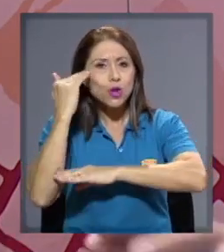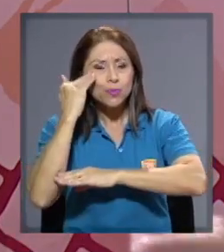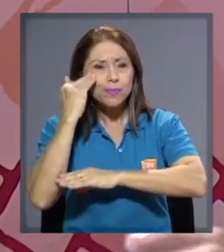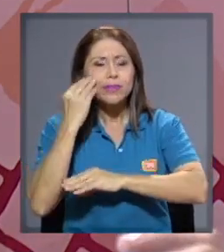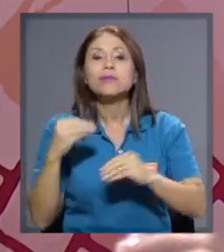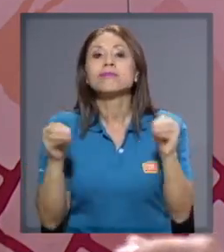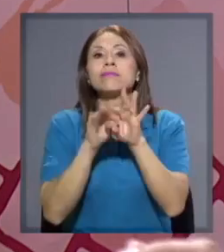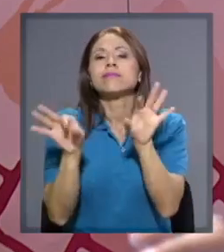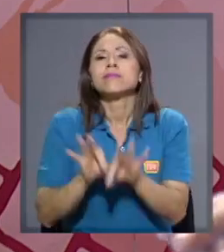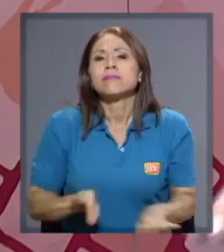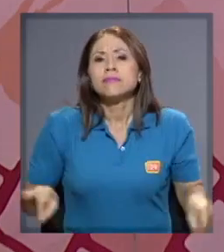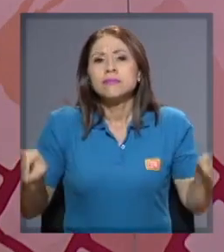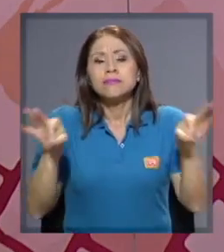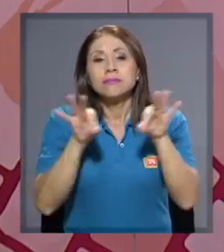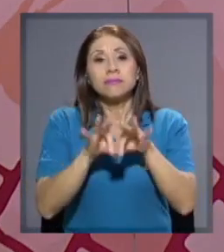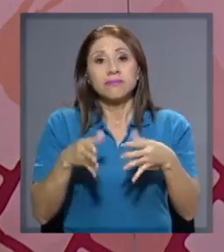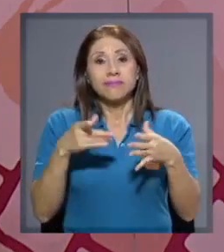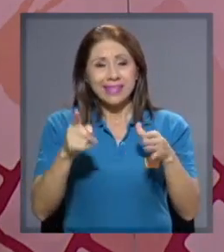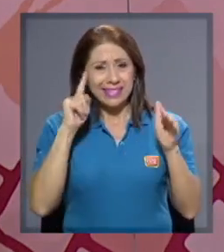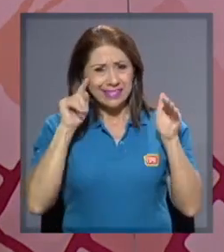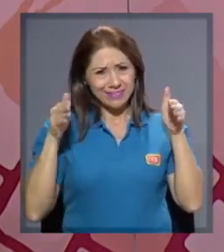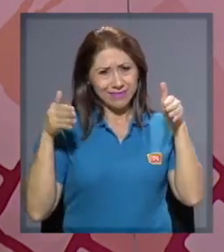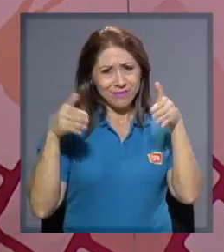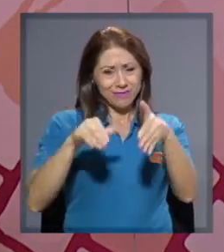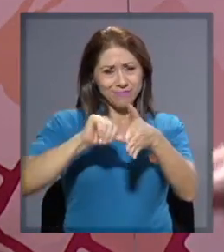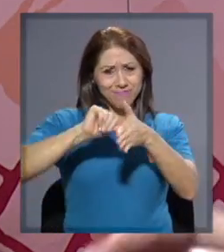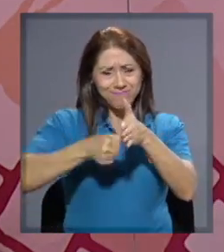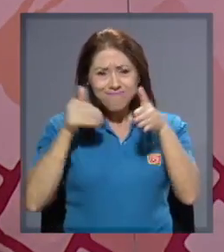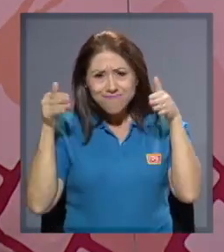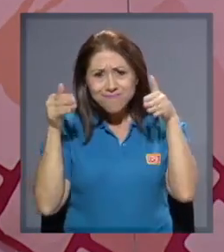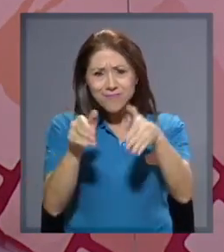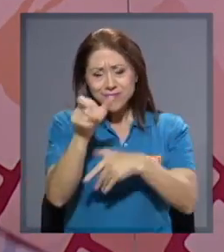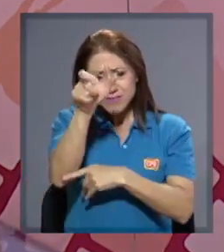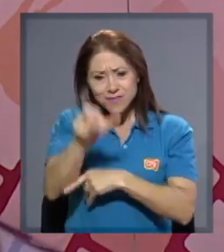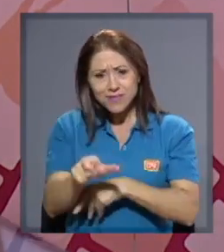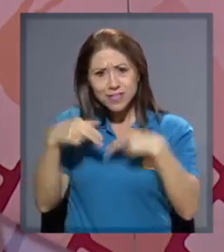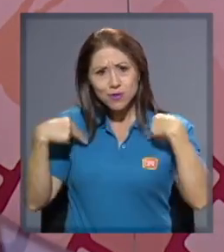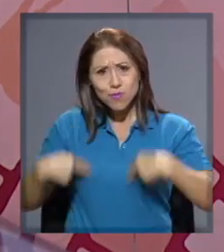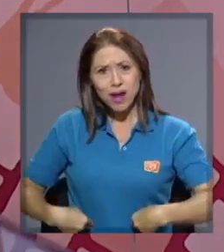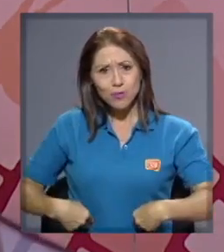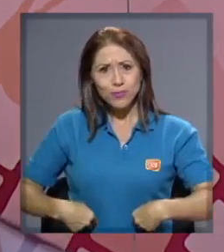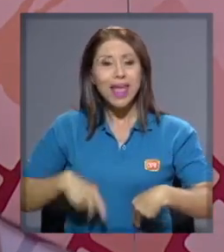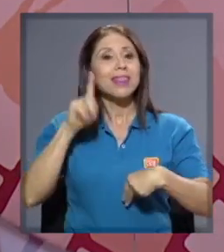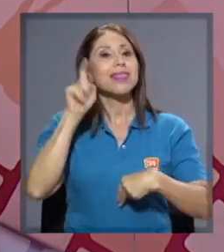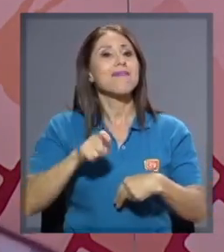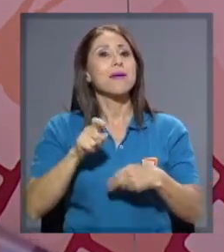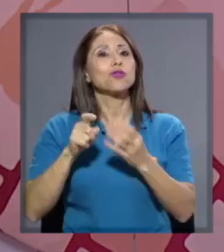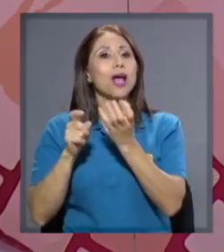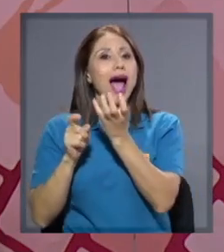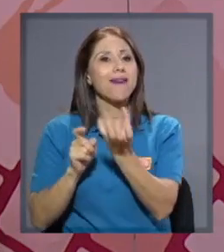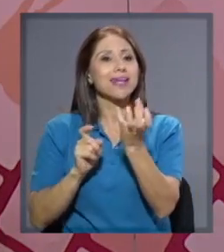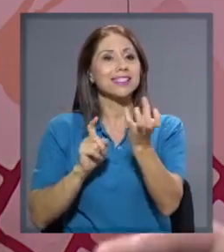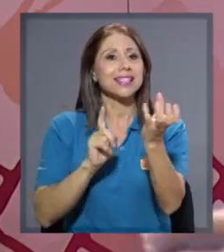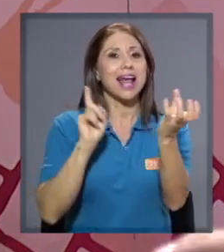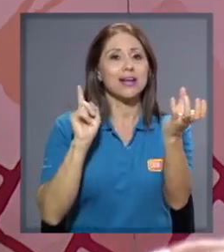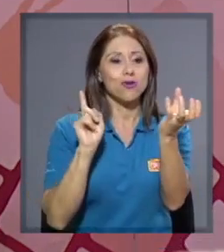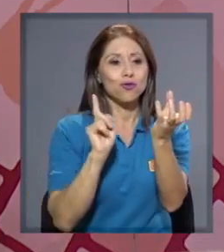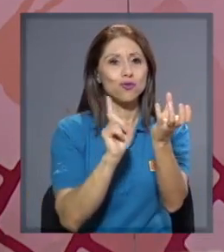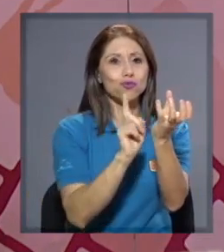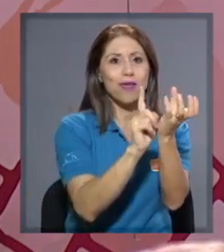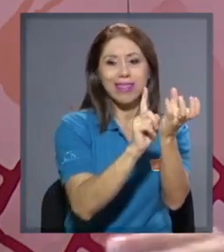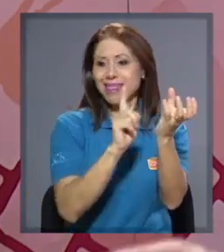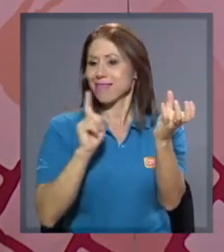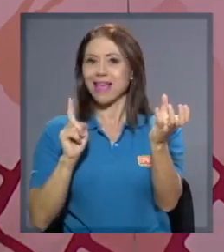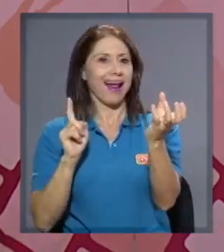de los más importantes que debe estar centrada en el ser humano debemos avanzar sin dejar a nadie atrás como dice el señor presidente y pues básicamente me